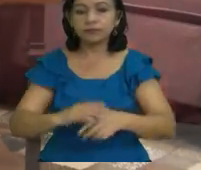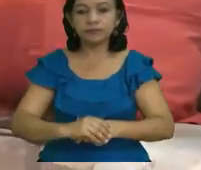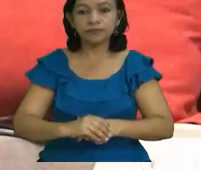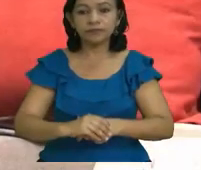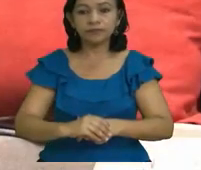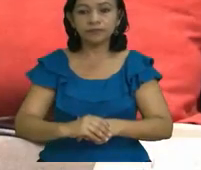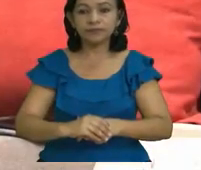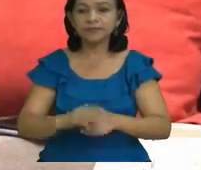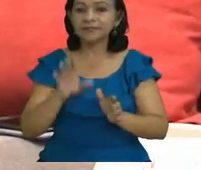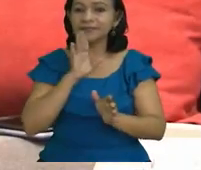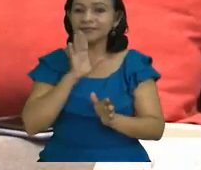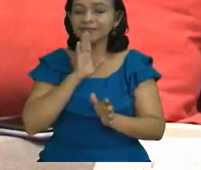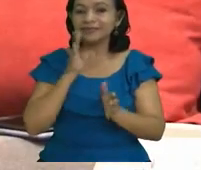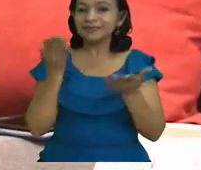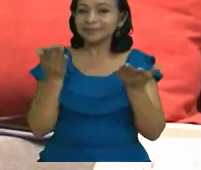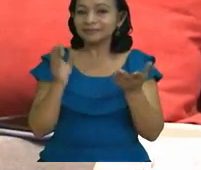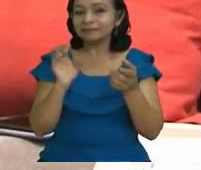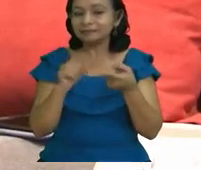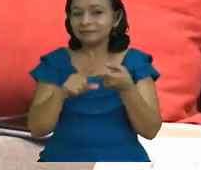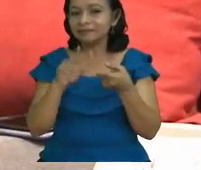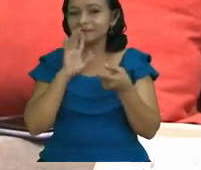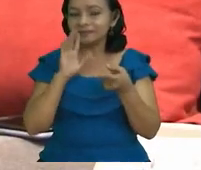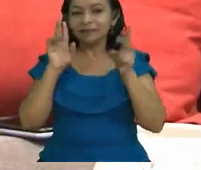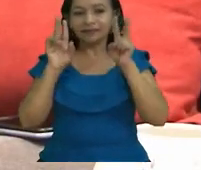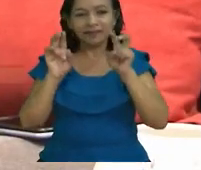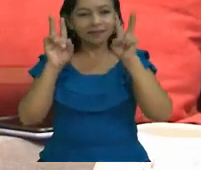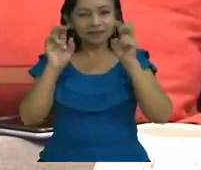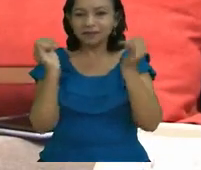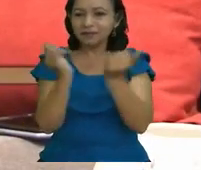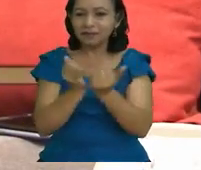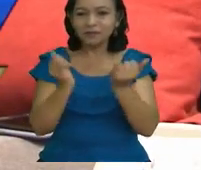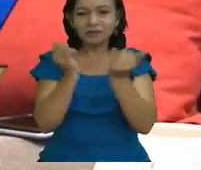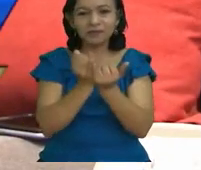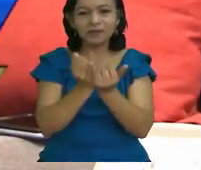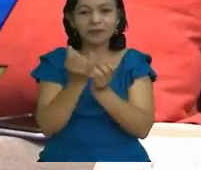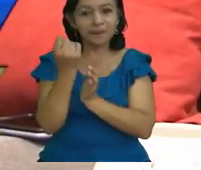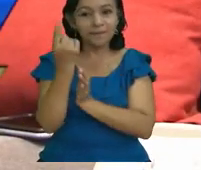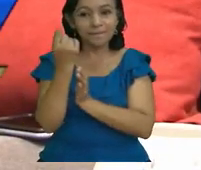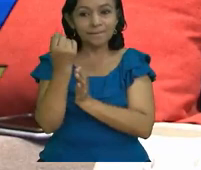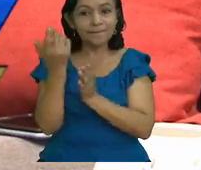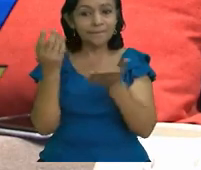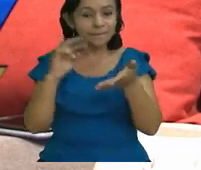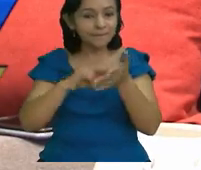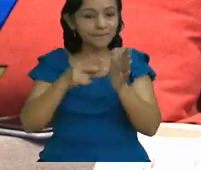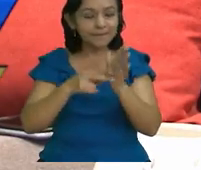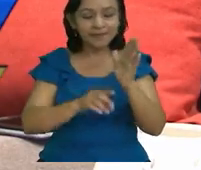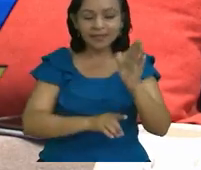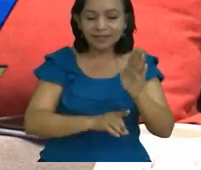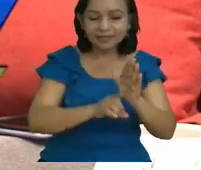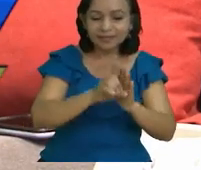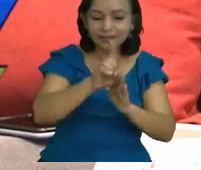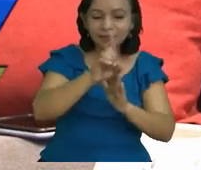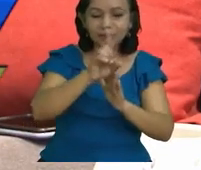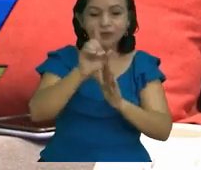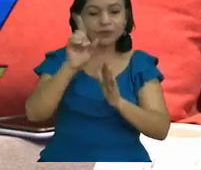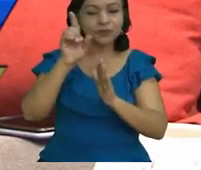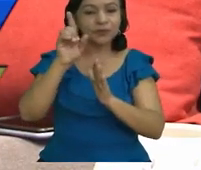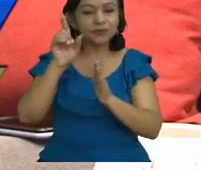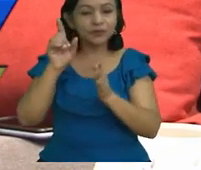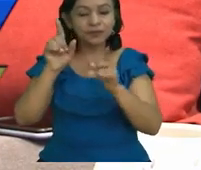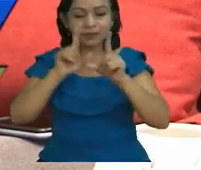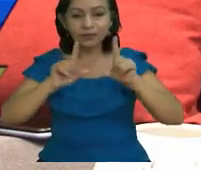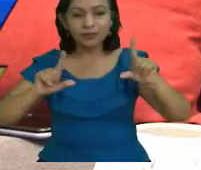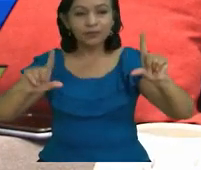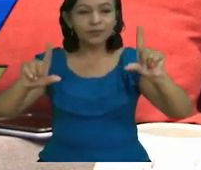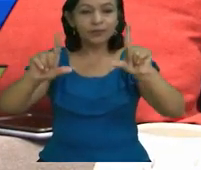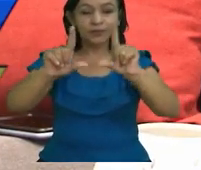hablamos, ¿verdad? CDT, abreviado, a veces no manejamos bien. El CDT son Centros de Desarrollo Tecnológico. Entonces, son